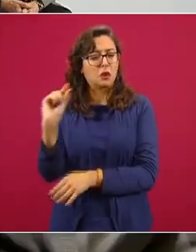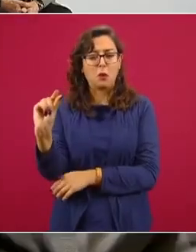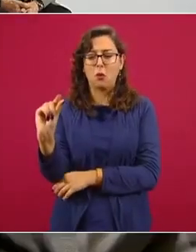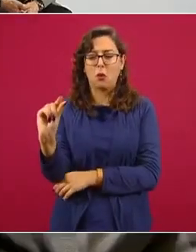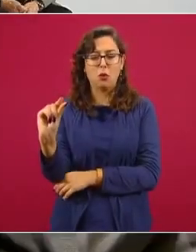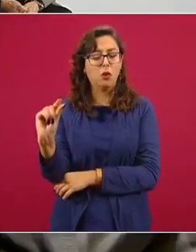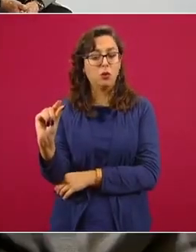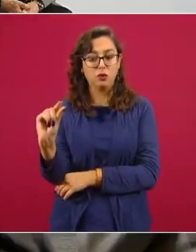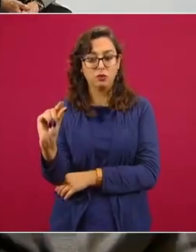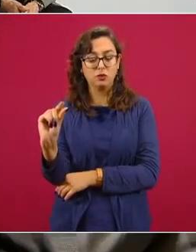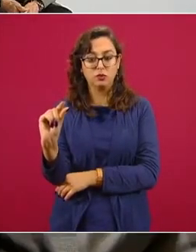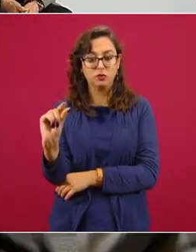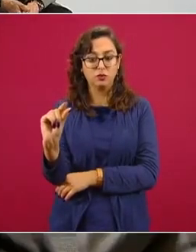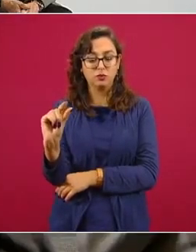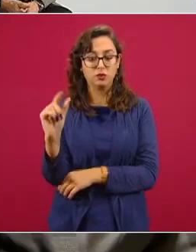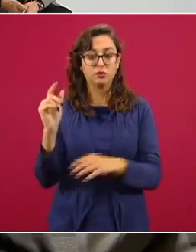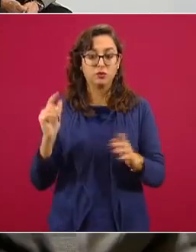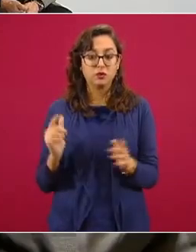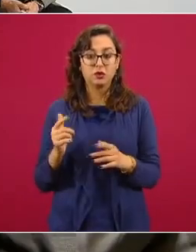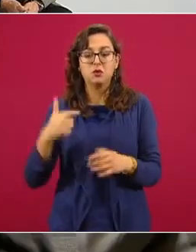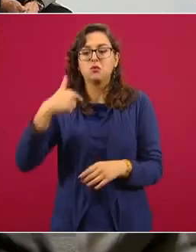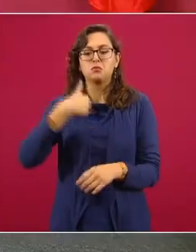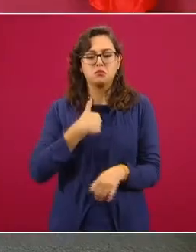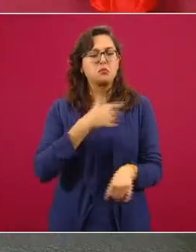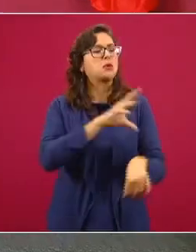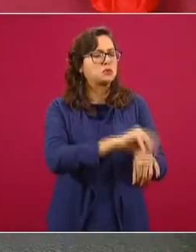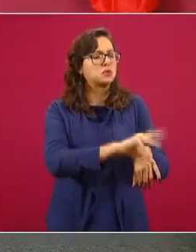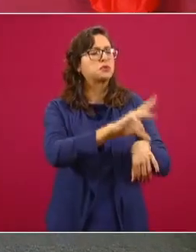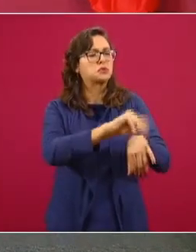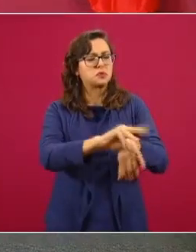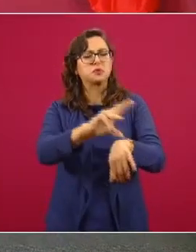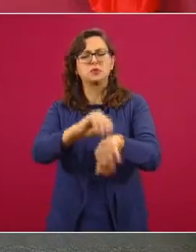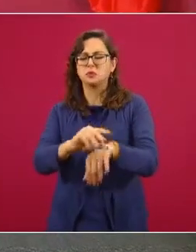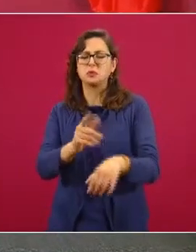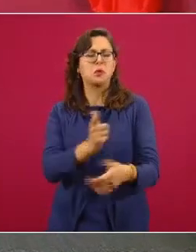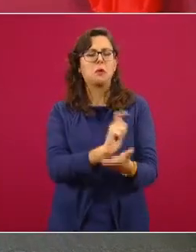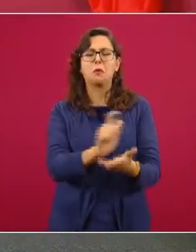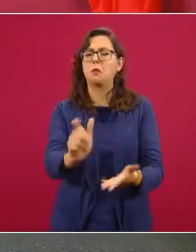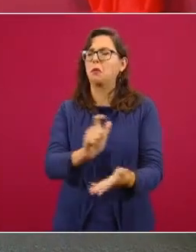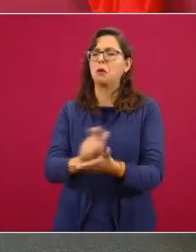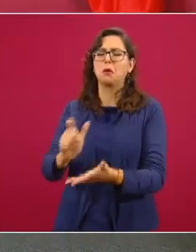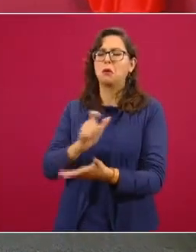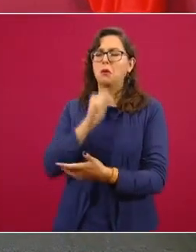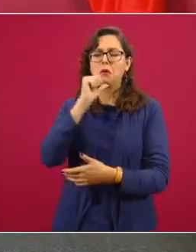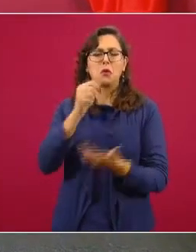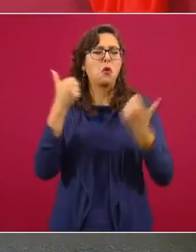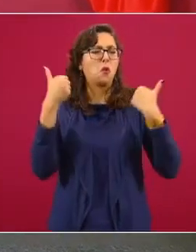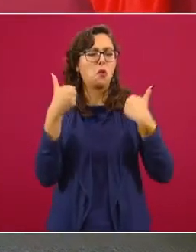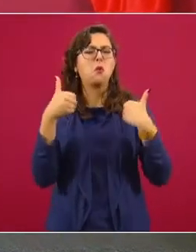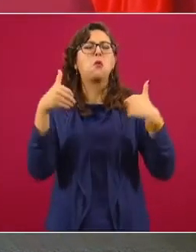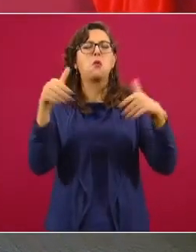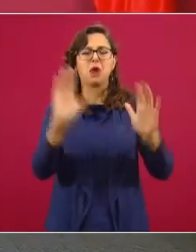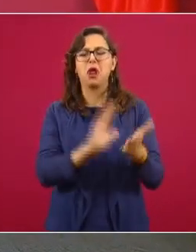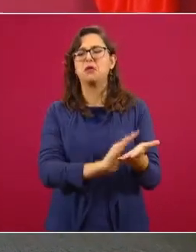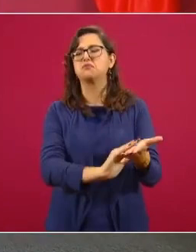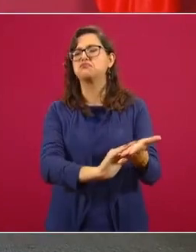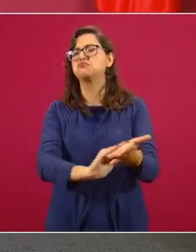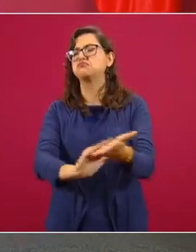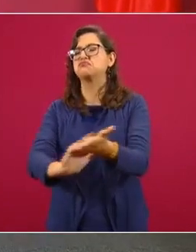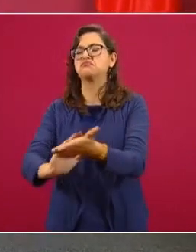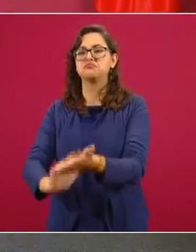comparación con lo que hubiese pasado si no hubiésemos tomado medidas de que pagaran